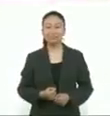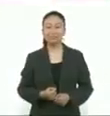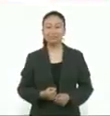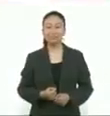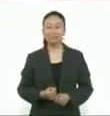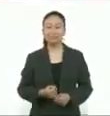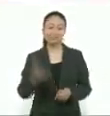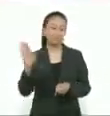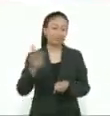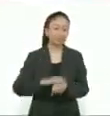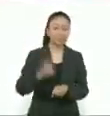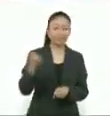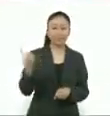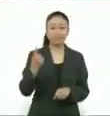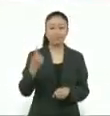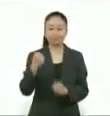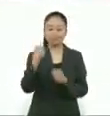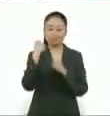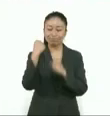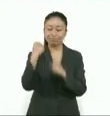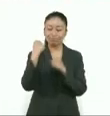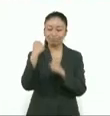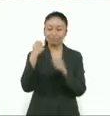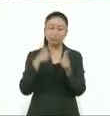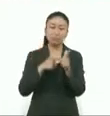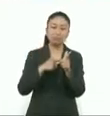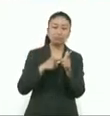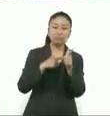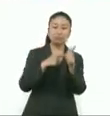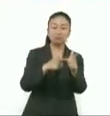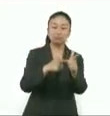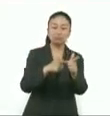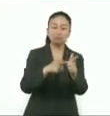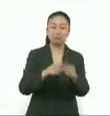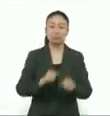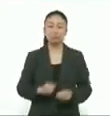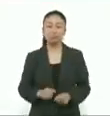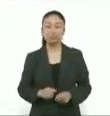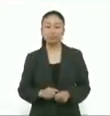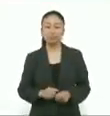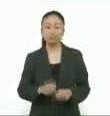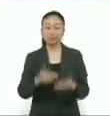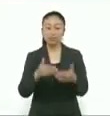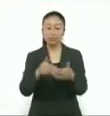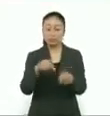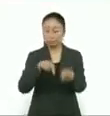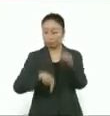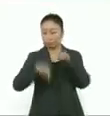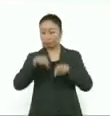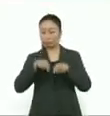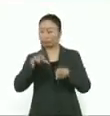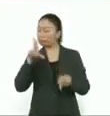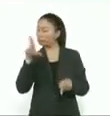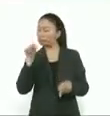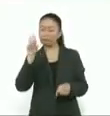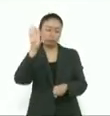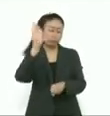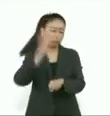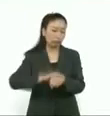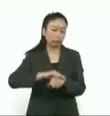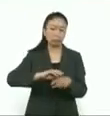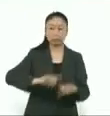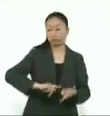Porque la lucha sigue. No debemos permitir retrocesos. Al